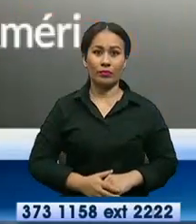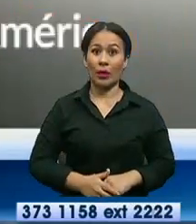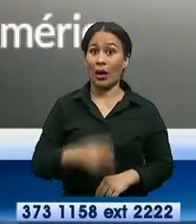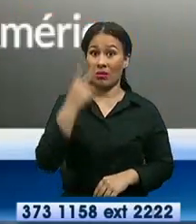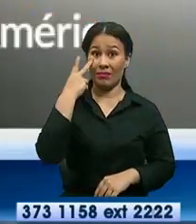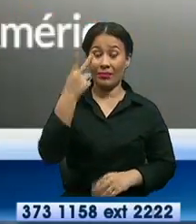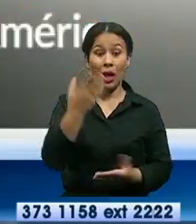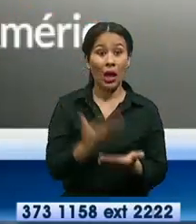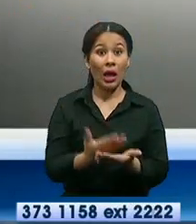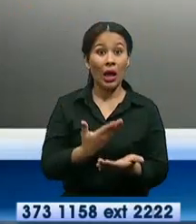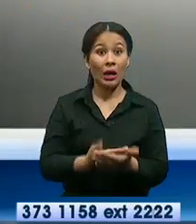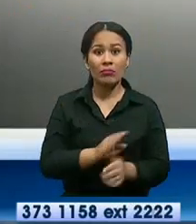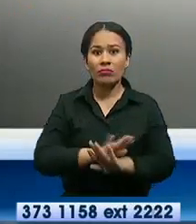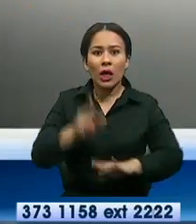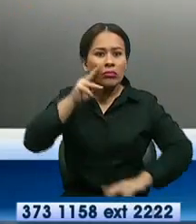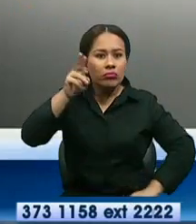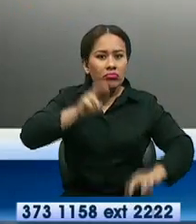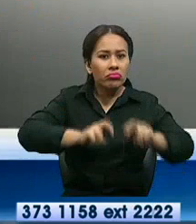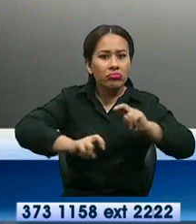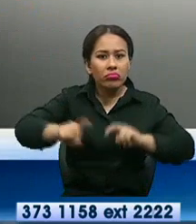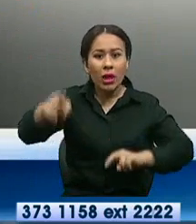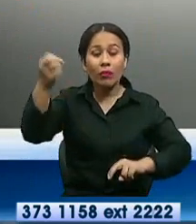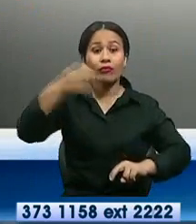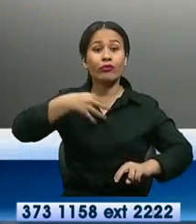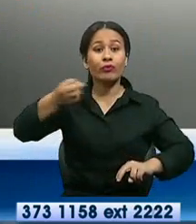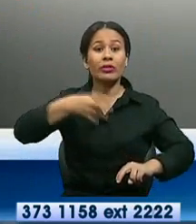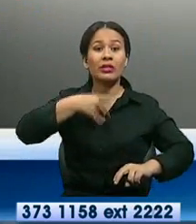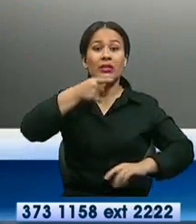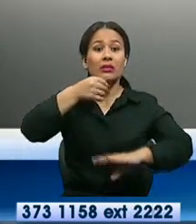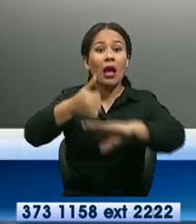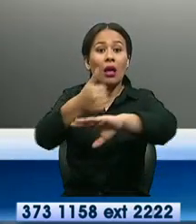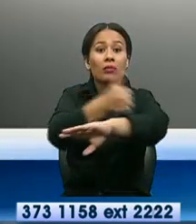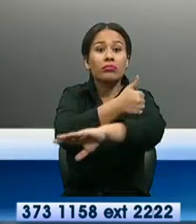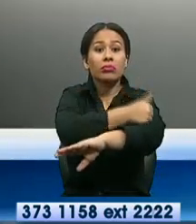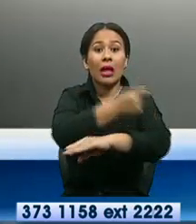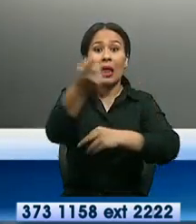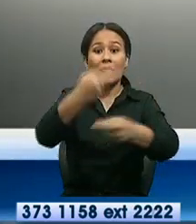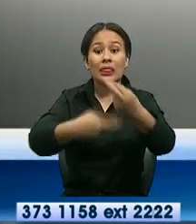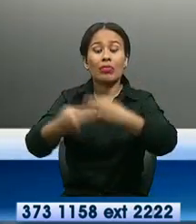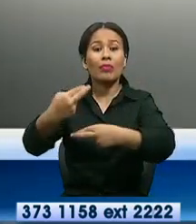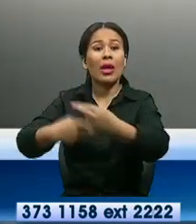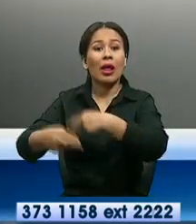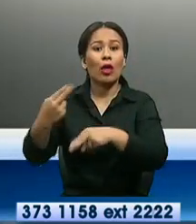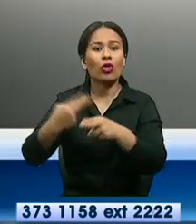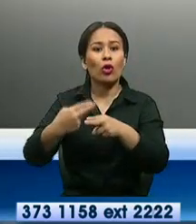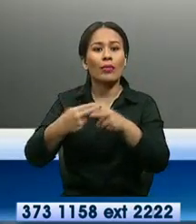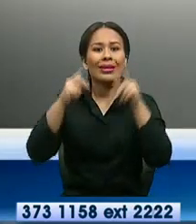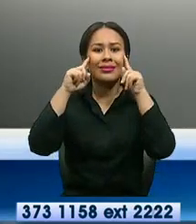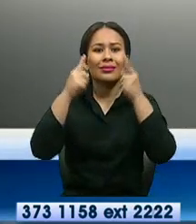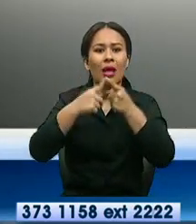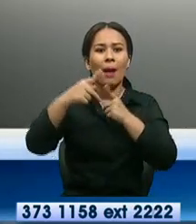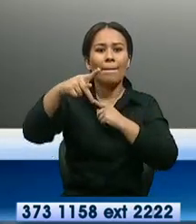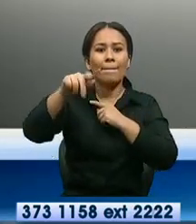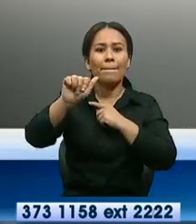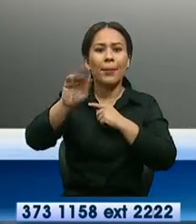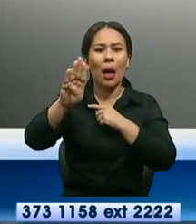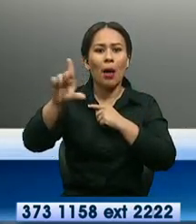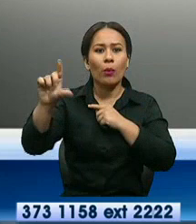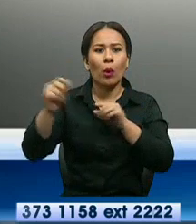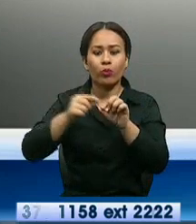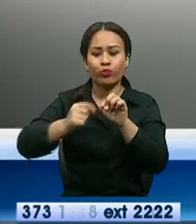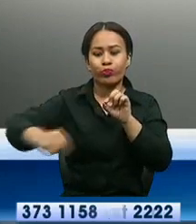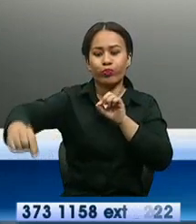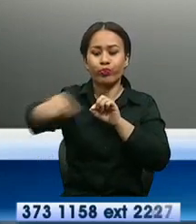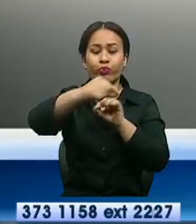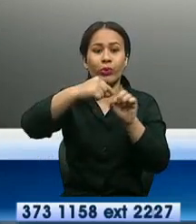Esto como resultado de las indagaciones, según la información de las autoridades. El mercado de San Pablito explotó en el municipio de Tultepec, en el